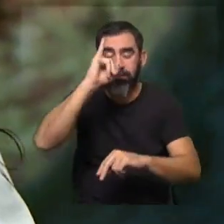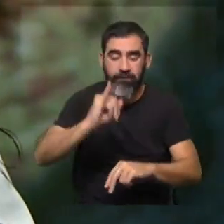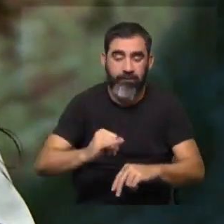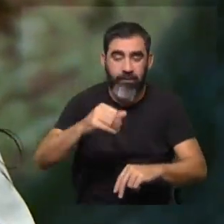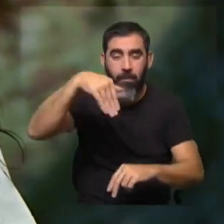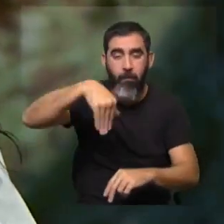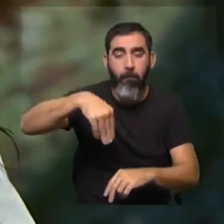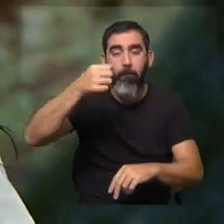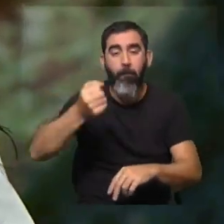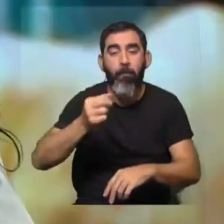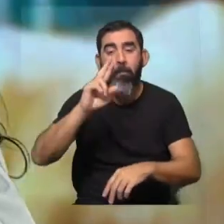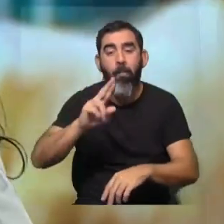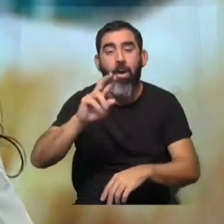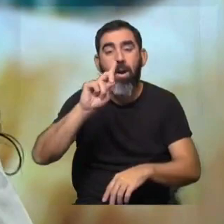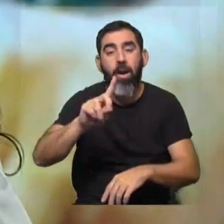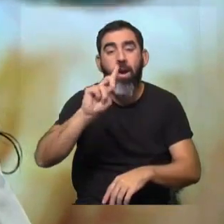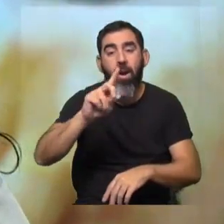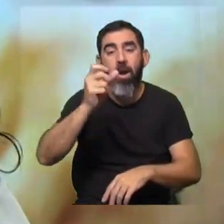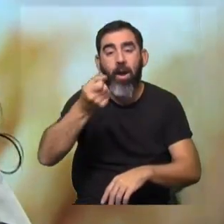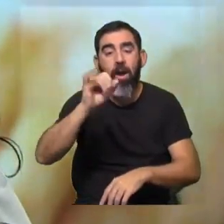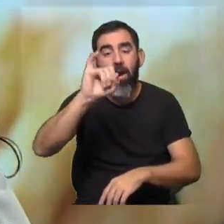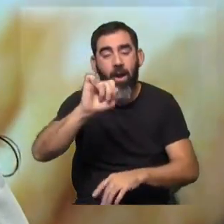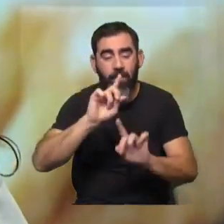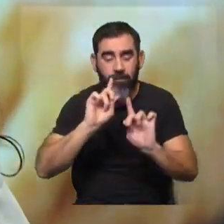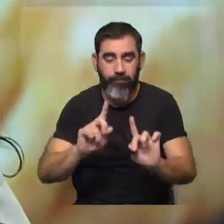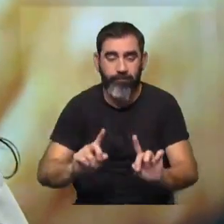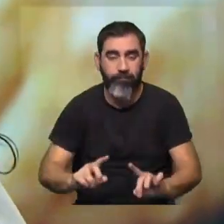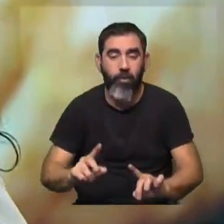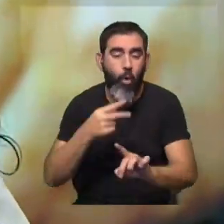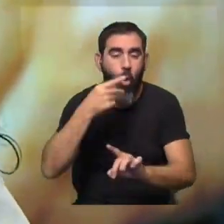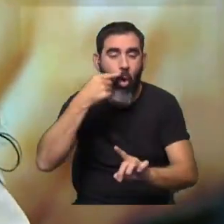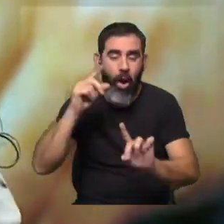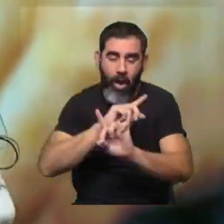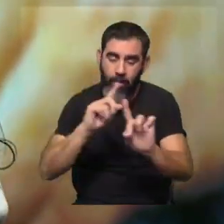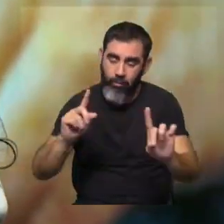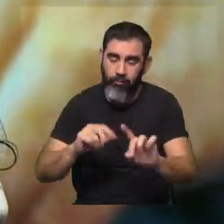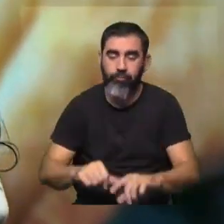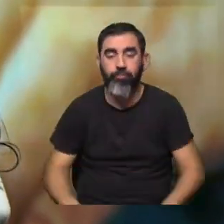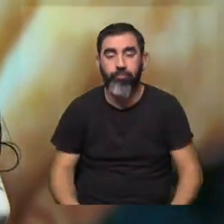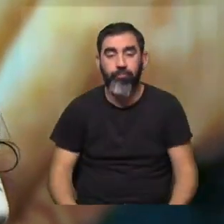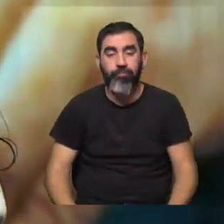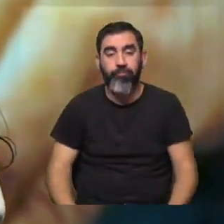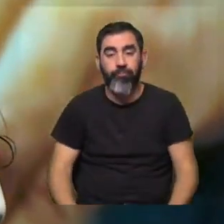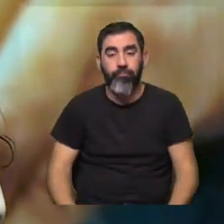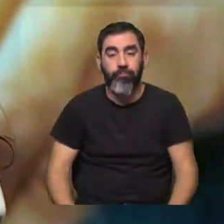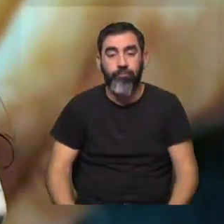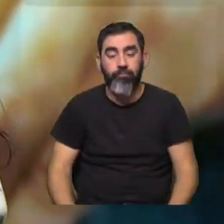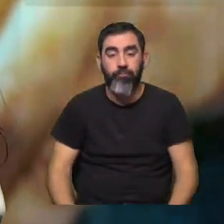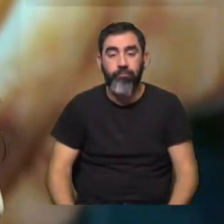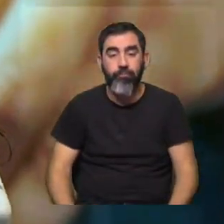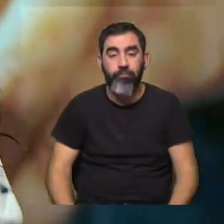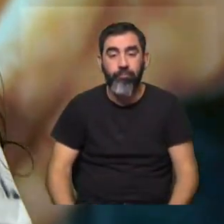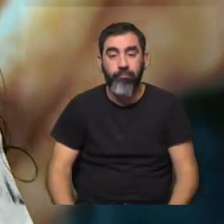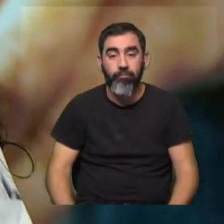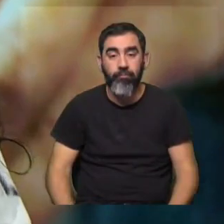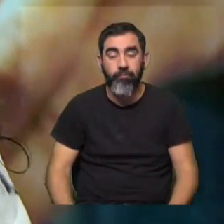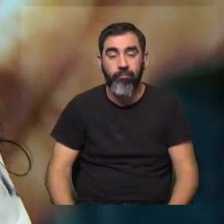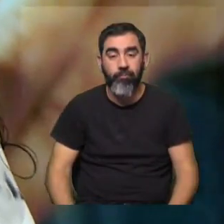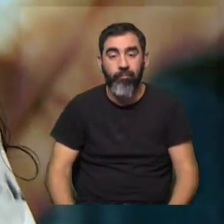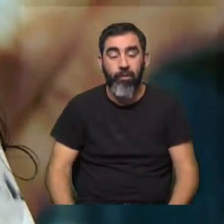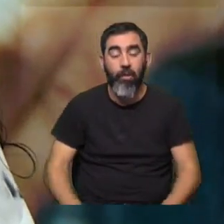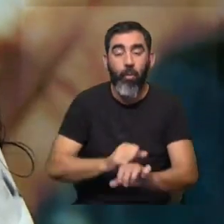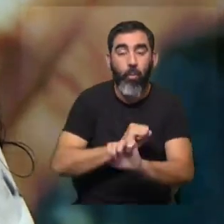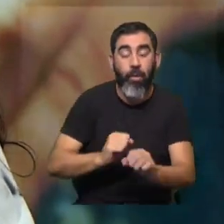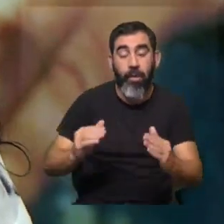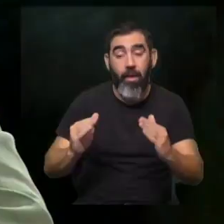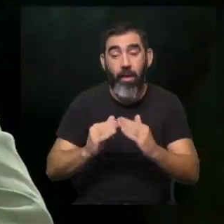es un margay, o sea que No hay duda ahí. no hay duda, no es un gato montés con un pelaje atípico, nada. Y lo otro era, para responder si podía ser doméstico